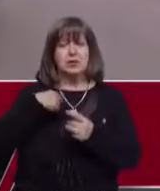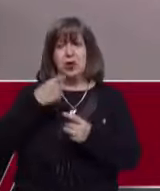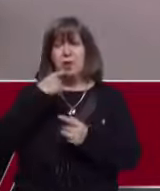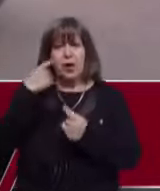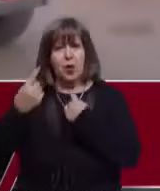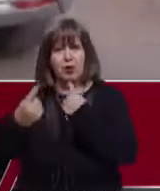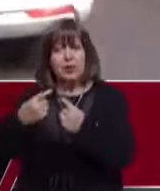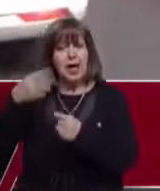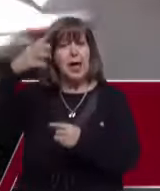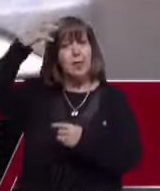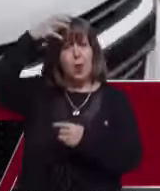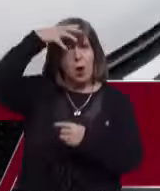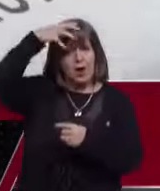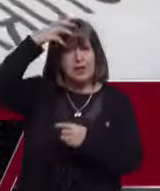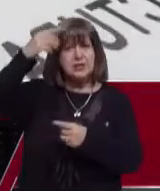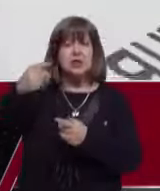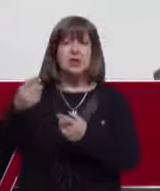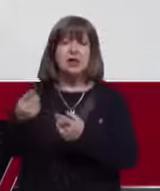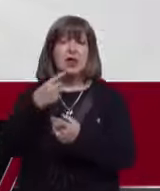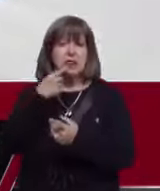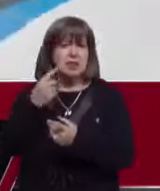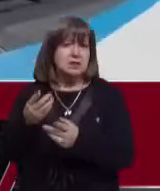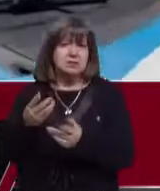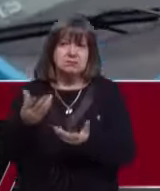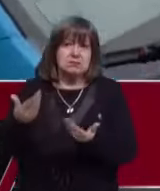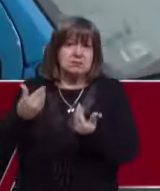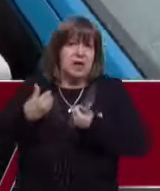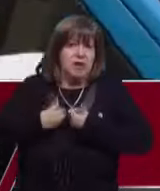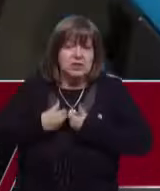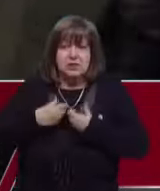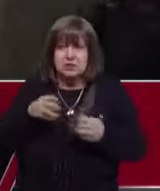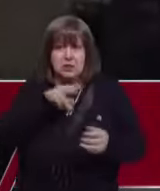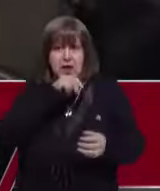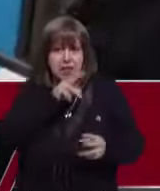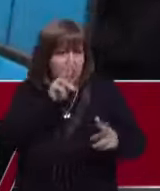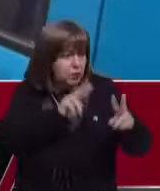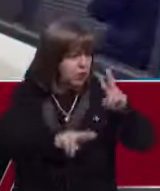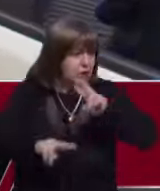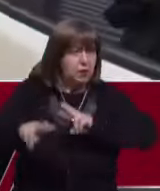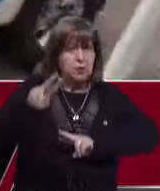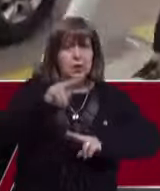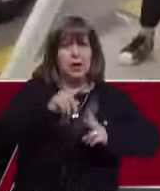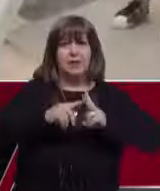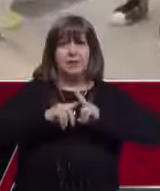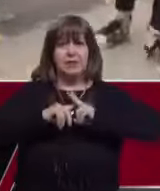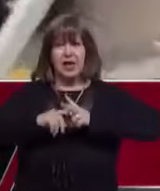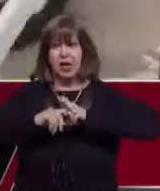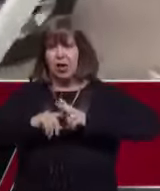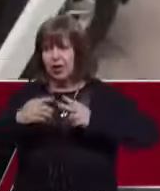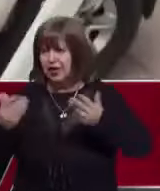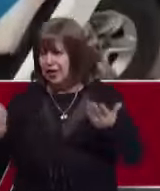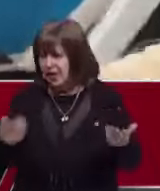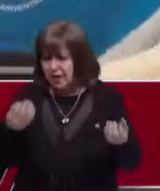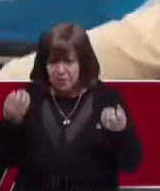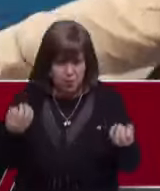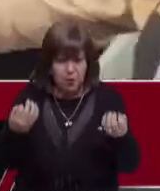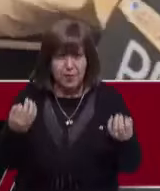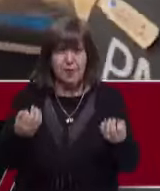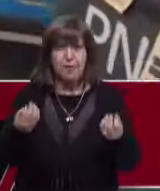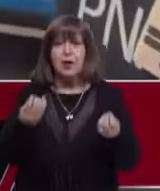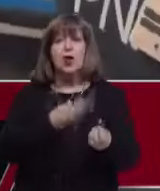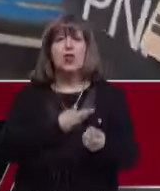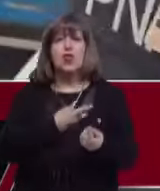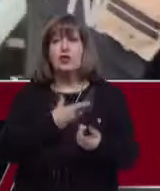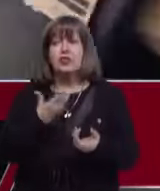todo el despliegue todas las tecnología que trajeron todo como se estaba haciendo fenómeno Muchas gracias minista todo lo que trajo la verdad lo estamos